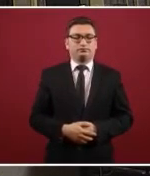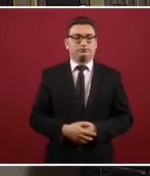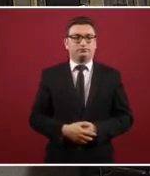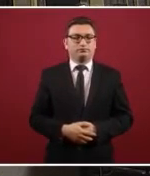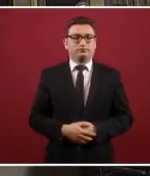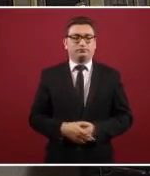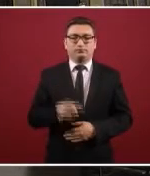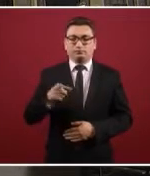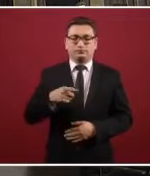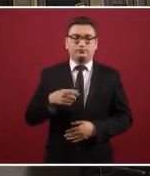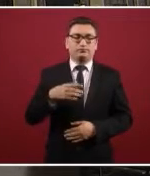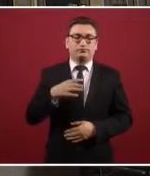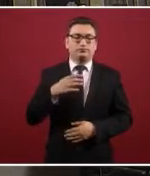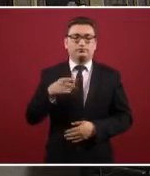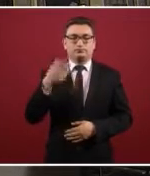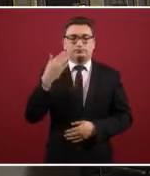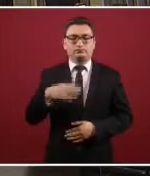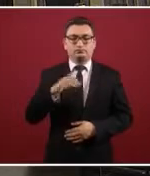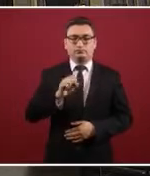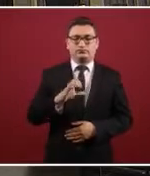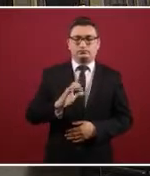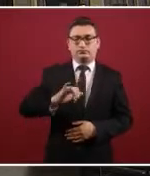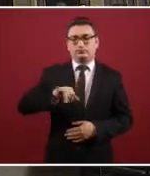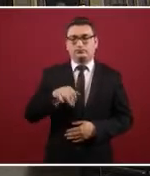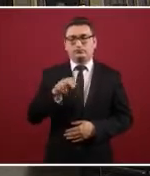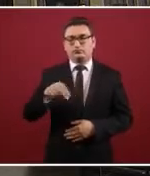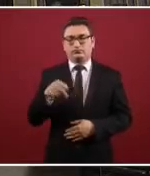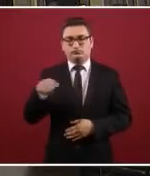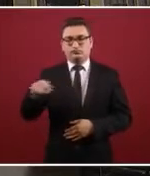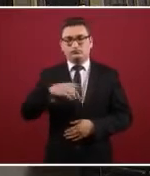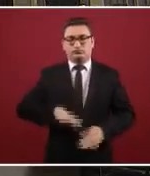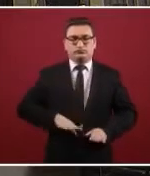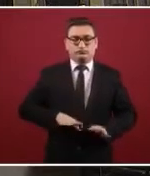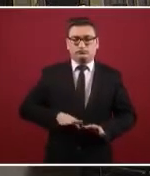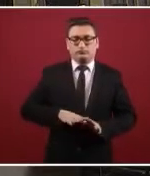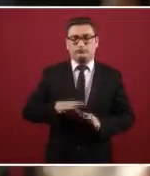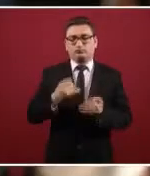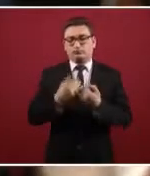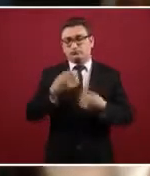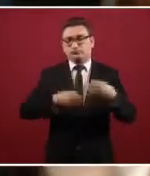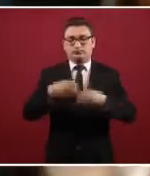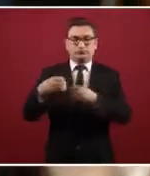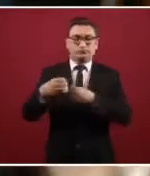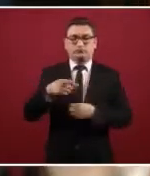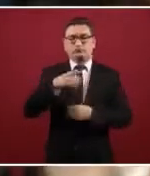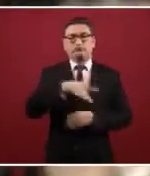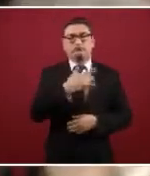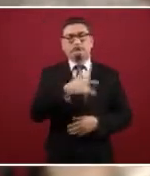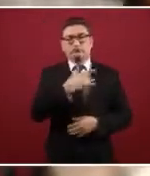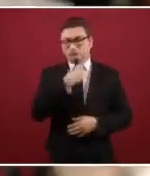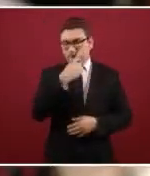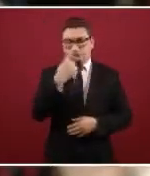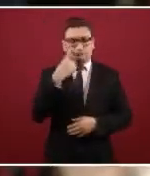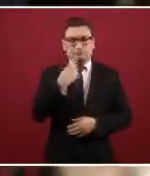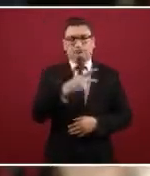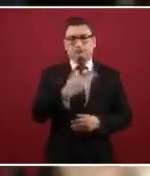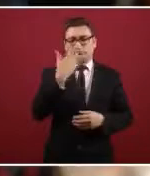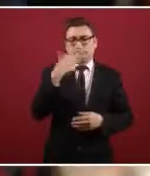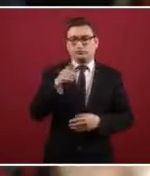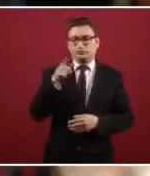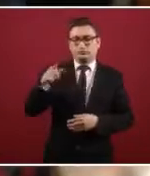el Poder Judicial, en la Suprema Corte y la salida de un importante juzgador del primer